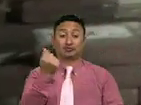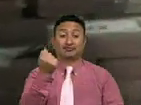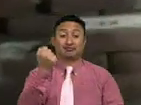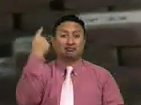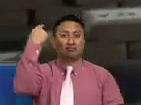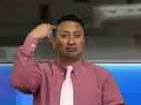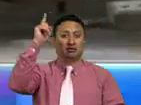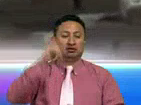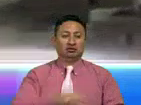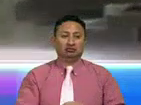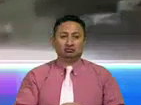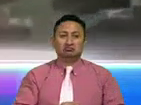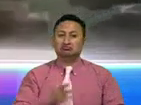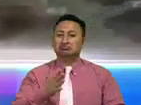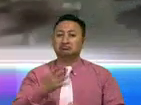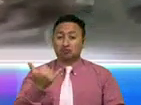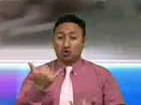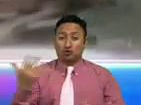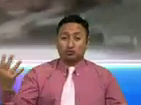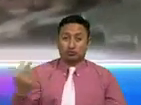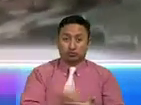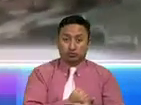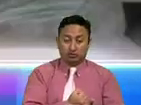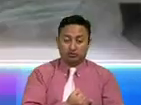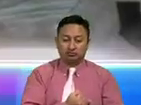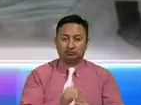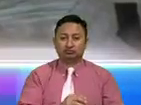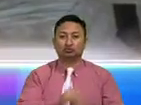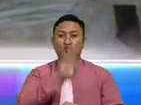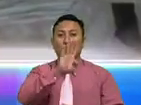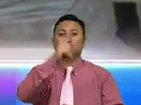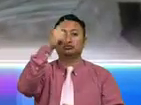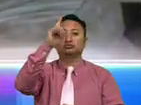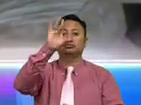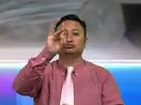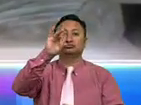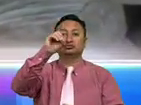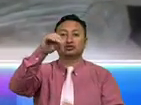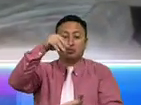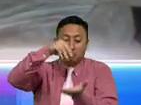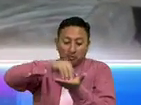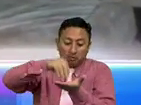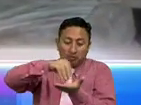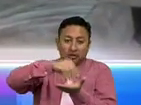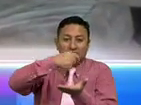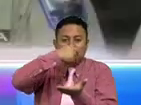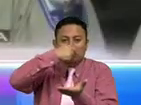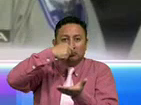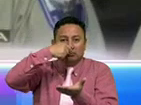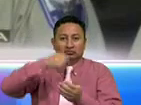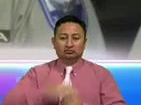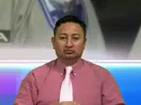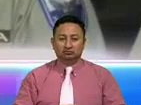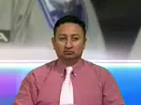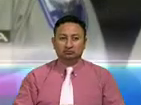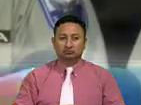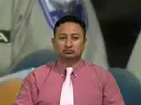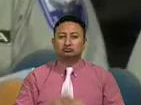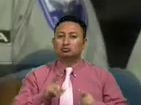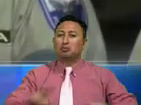del cielo. Estiman que sacaron del mercado internacional 4.800.000 dosis de polvo blanco. Con un valor